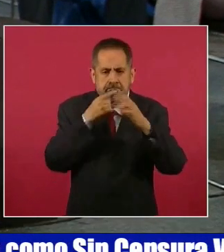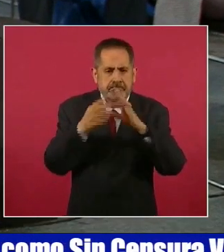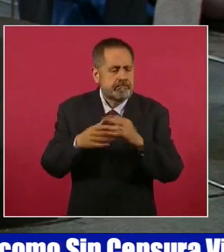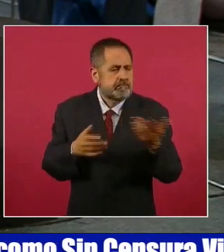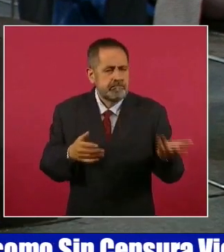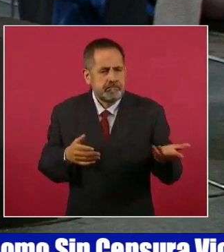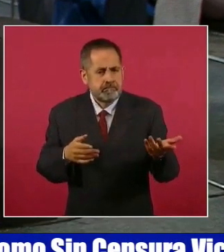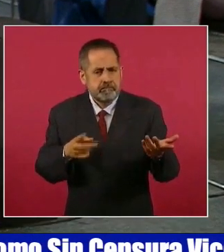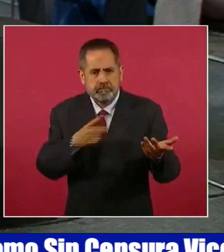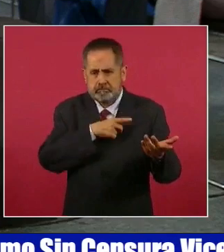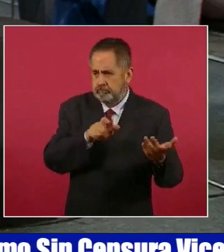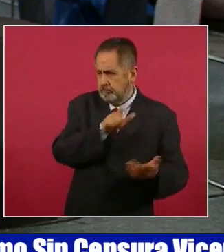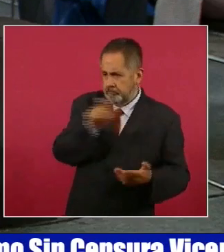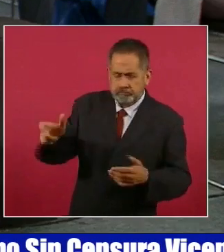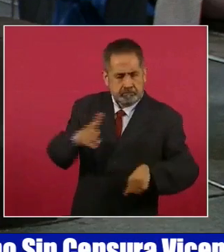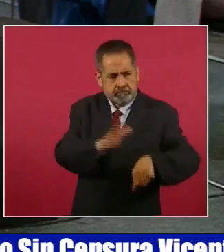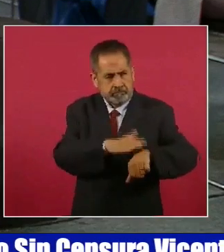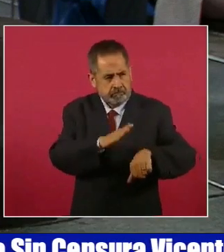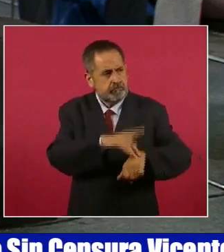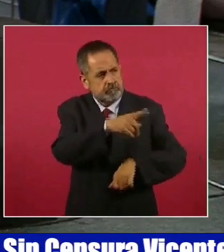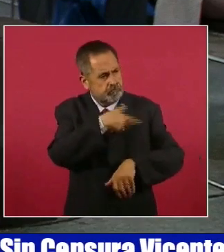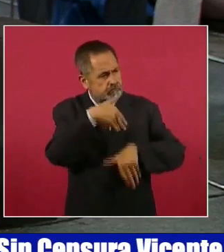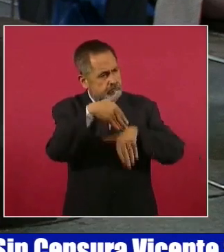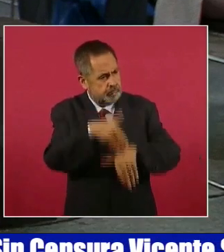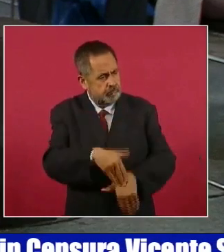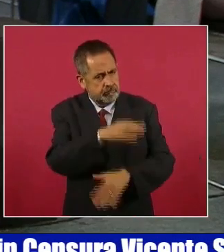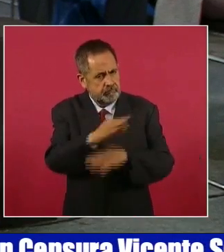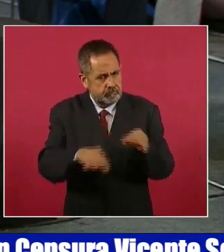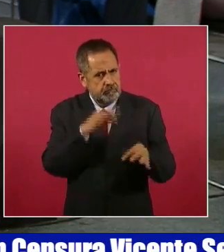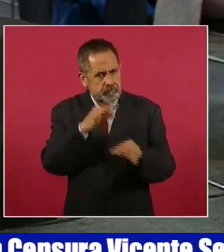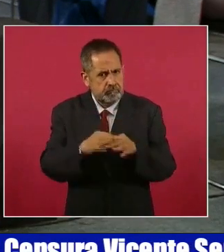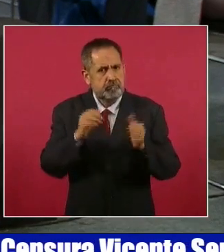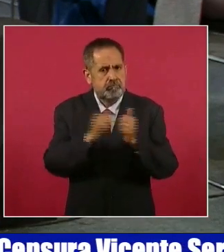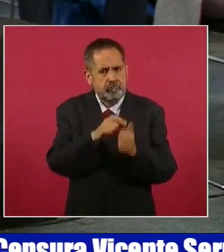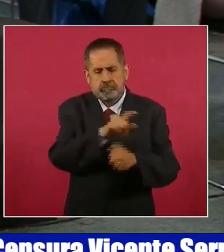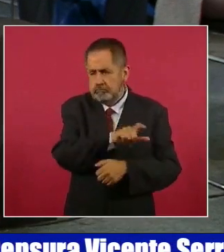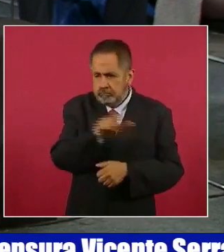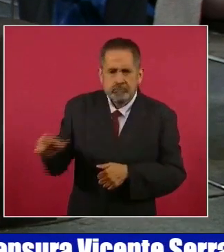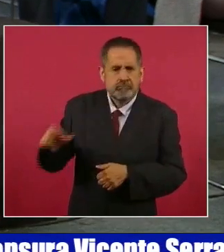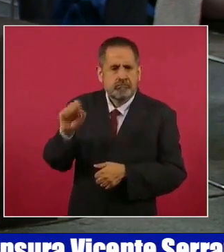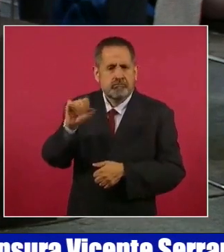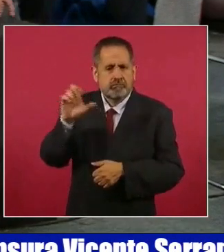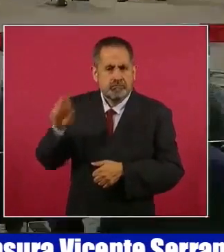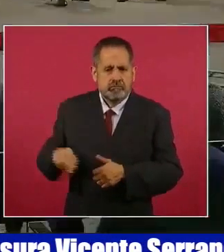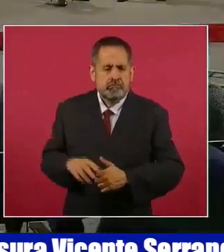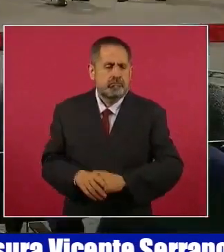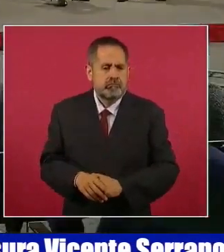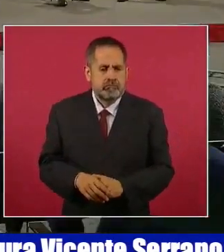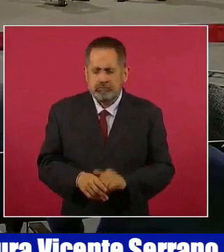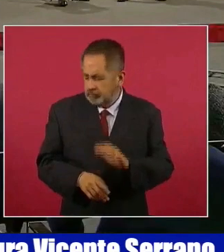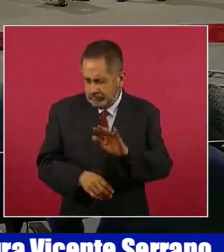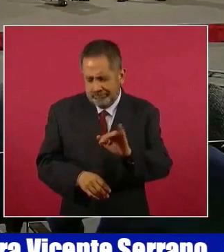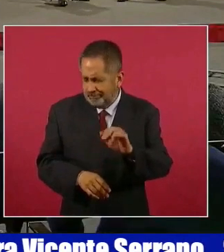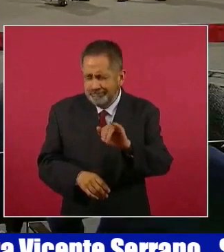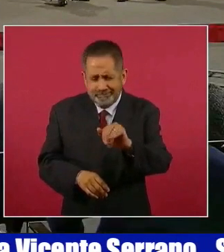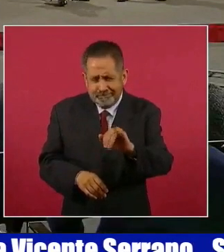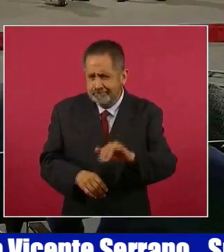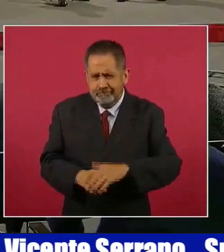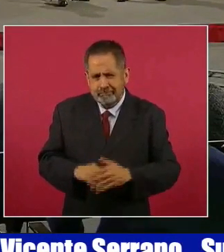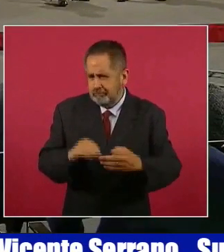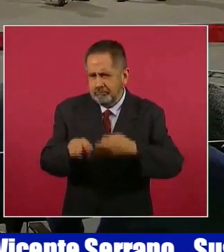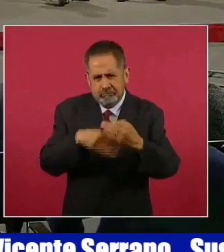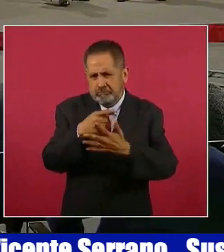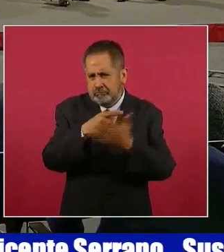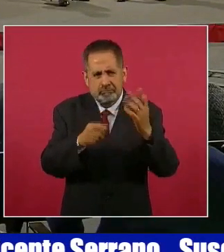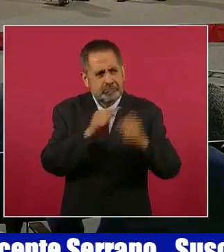hacerle justos a la gramática. Que así como antes aprobaron todo para imponer el régimen de corrupción, los legisladores conservadores,